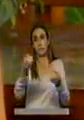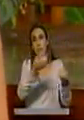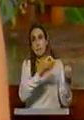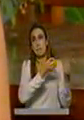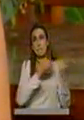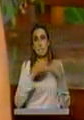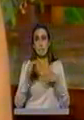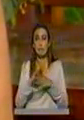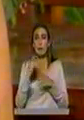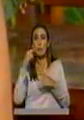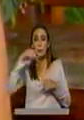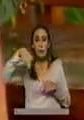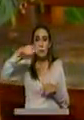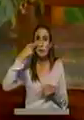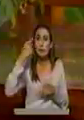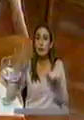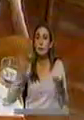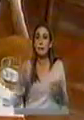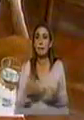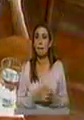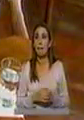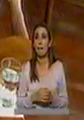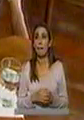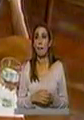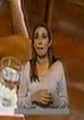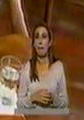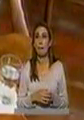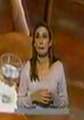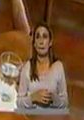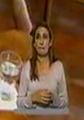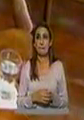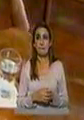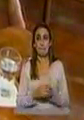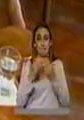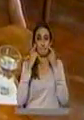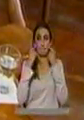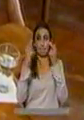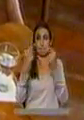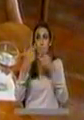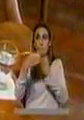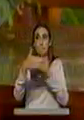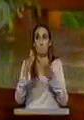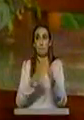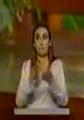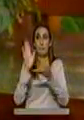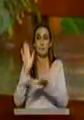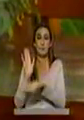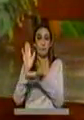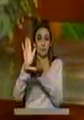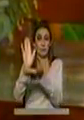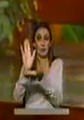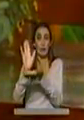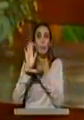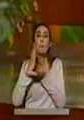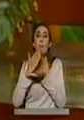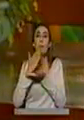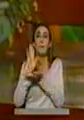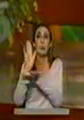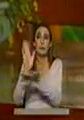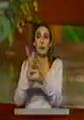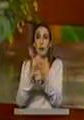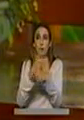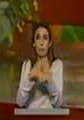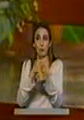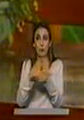creo que tengo una. Sí, les precisamente quiero mostrar, aquí tenemos nuestro producto de la hacienda Manantiales del Rocío. Es un producto gourmet, de